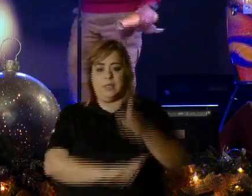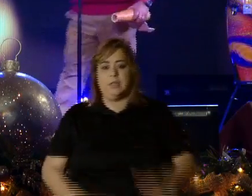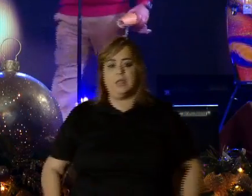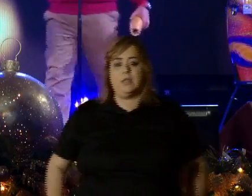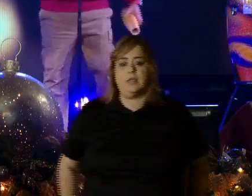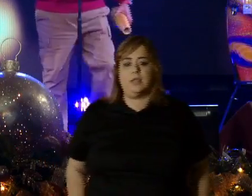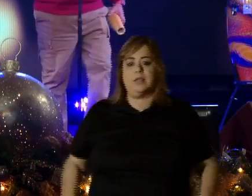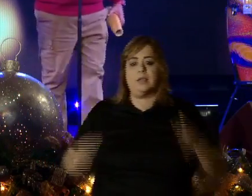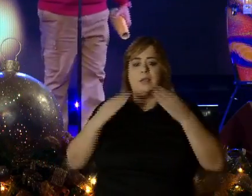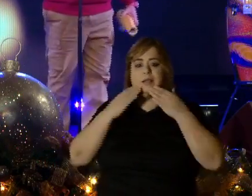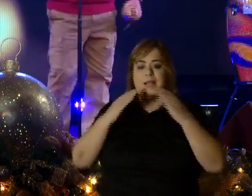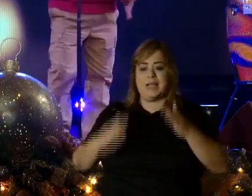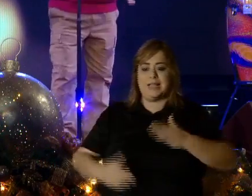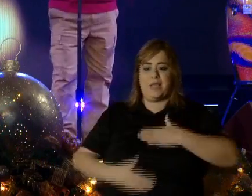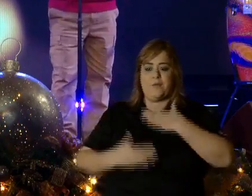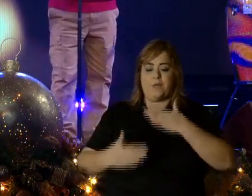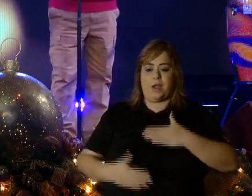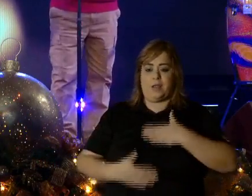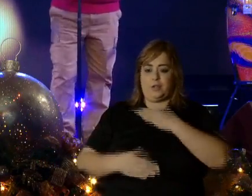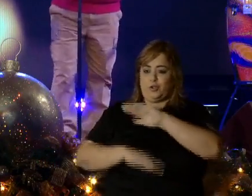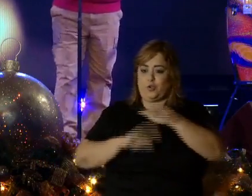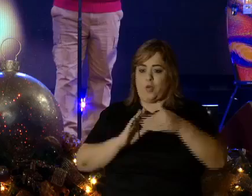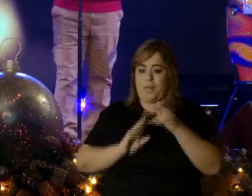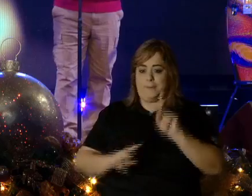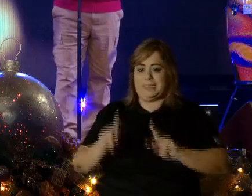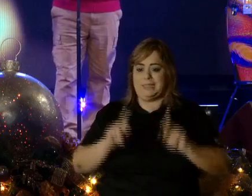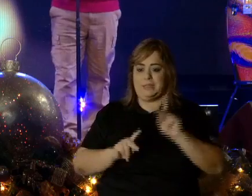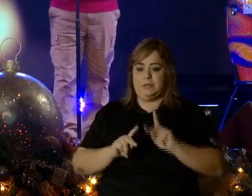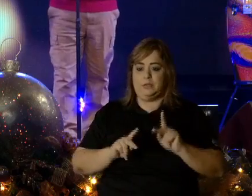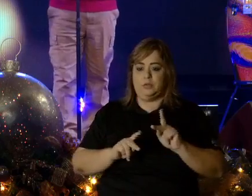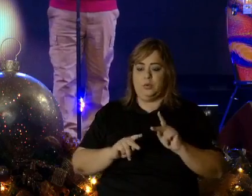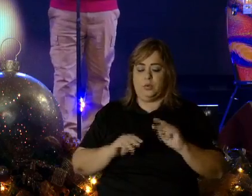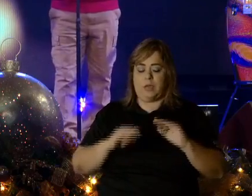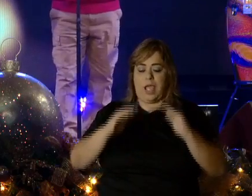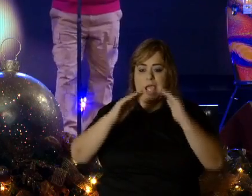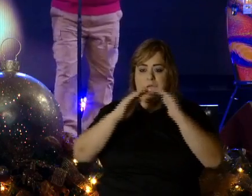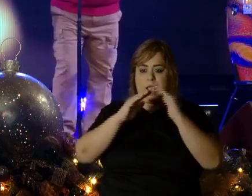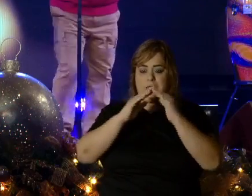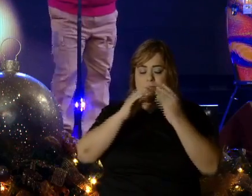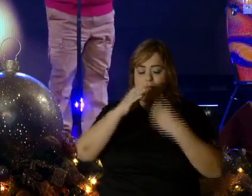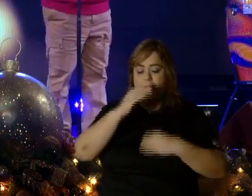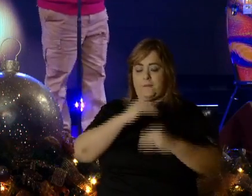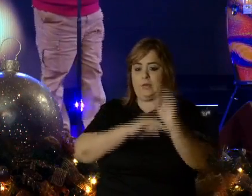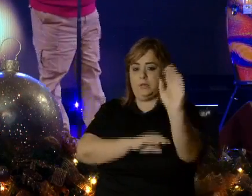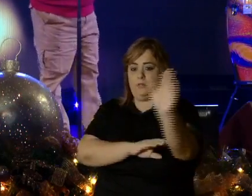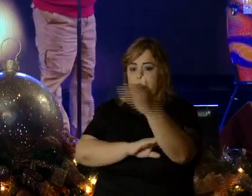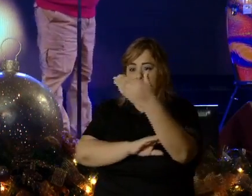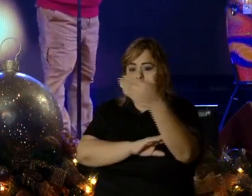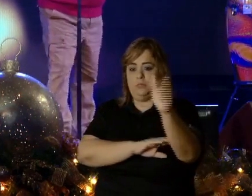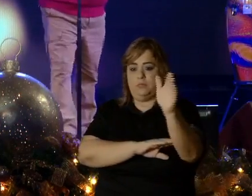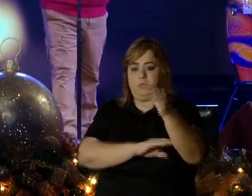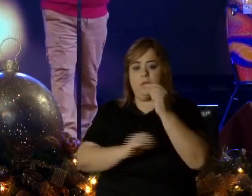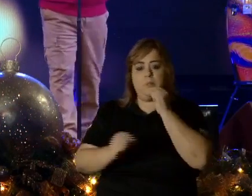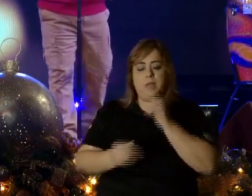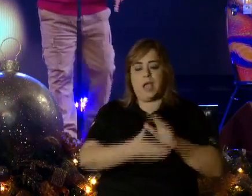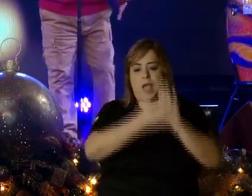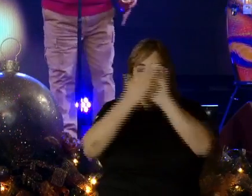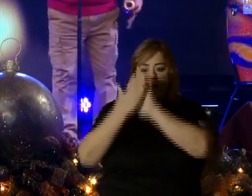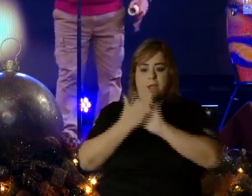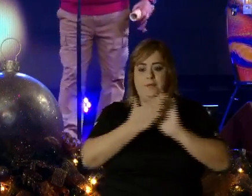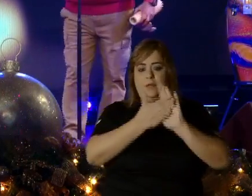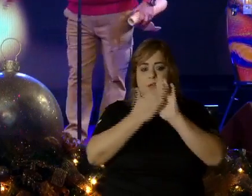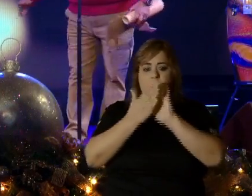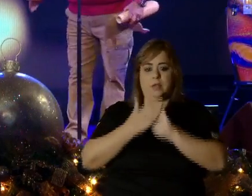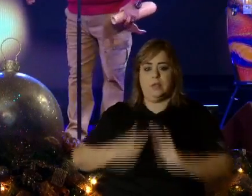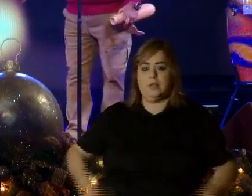que gracias, estoy contenta, todo el mundo tiene su bandera y estamos contentos. Bueno, alaba y adora, adelante.